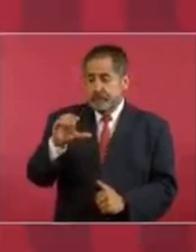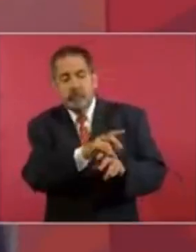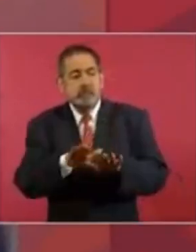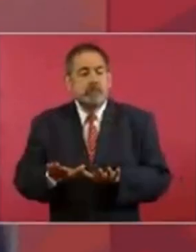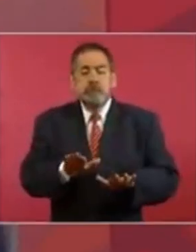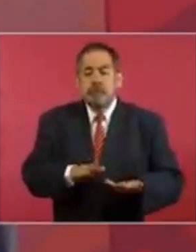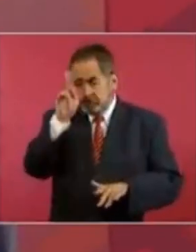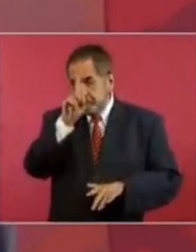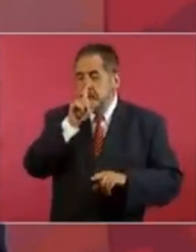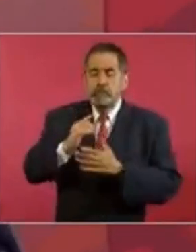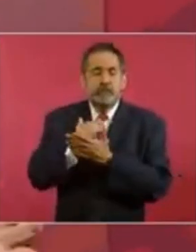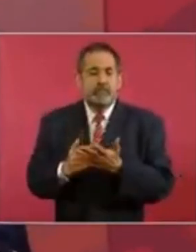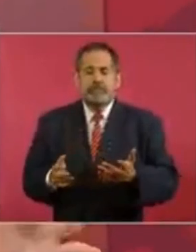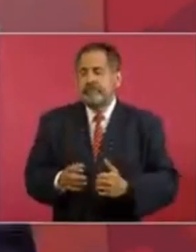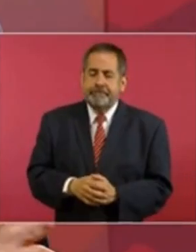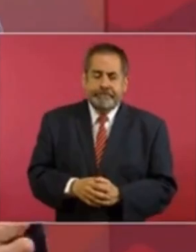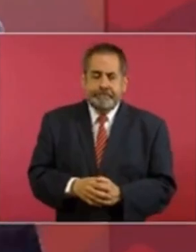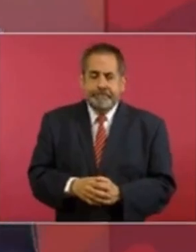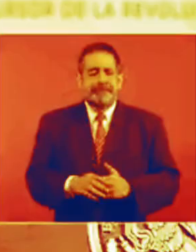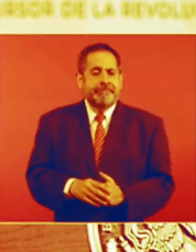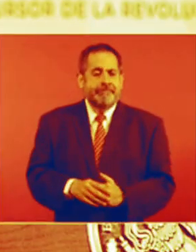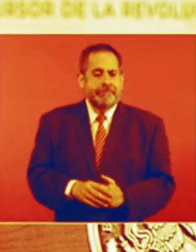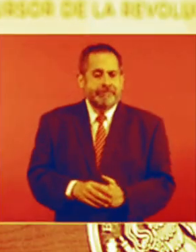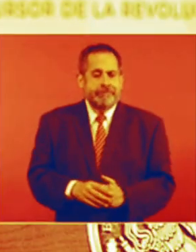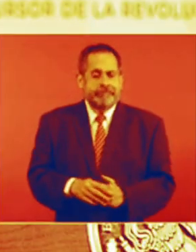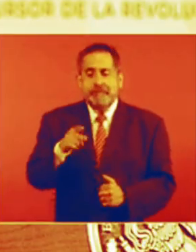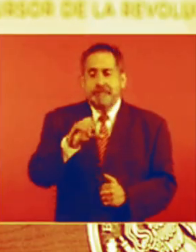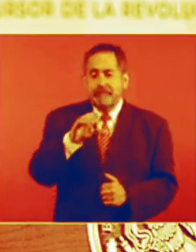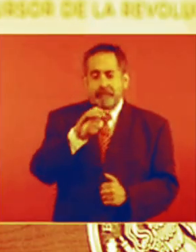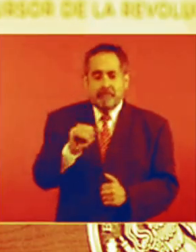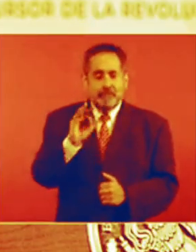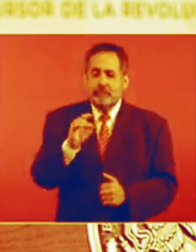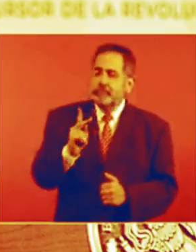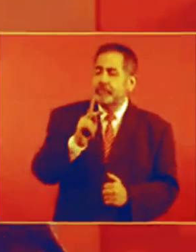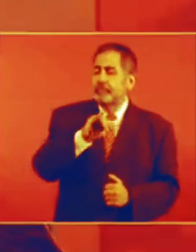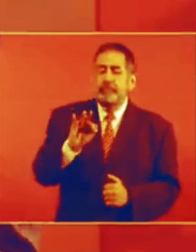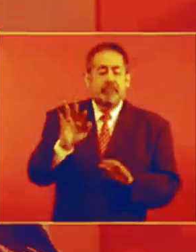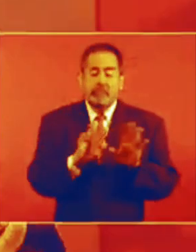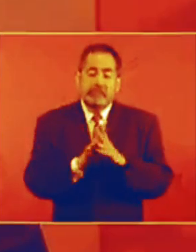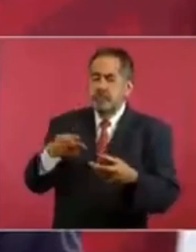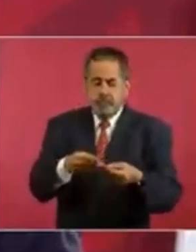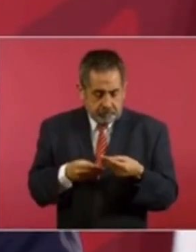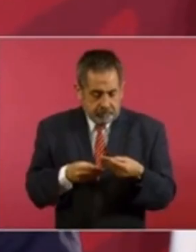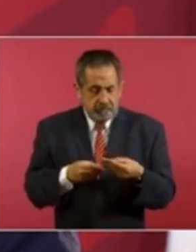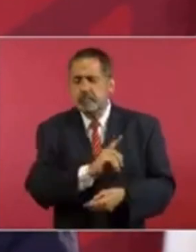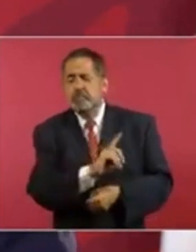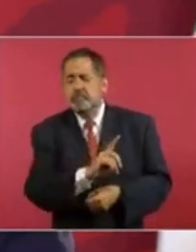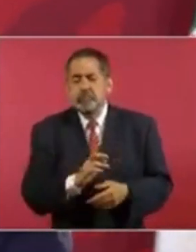apanican. No me voy a meter con mi gremio, el Poder Judicial, ¿no? La ley es la ley. Y toda esa simulación.